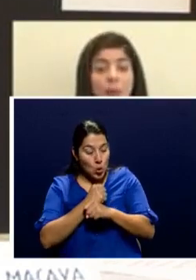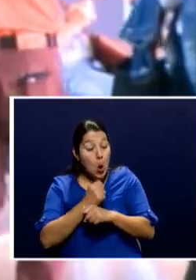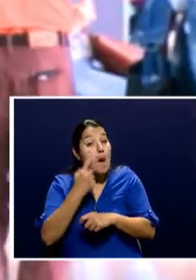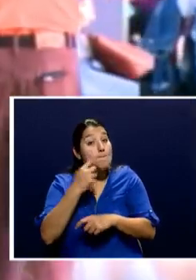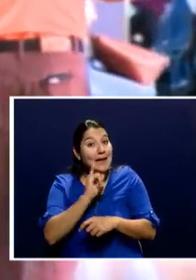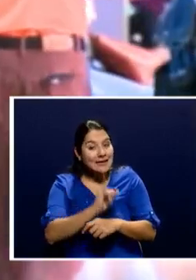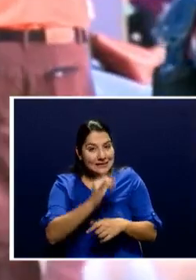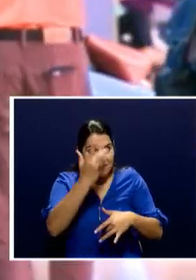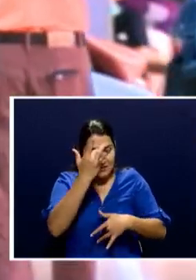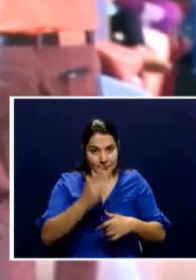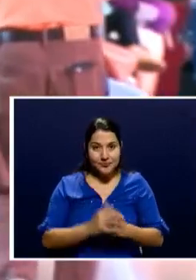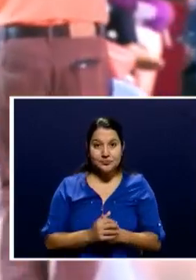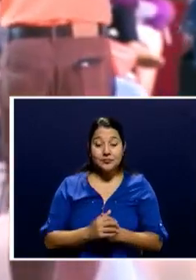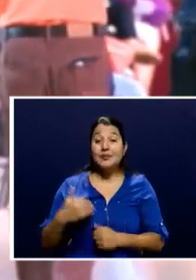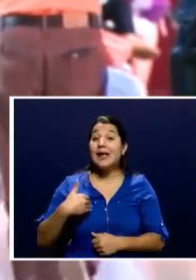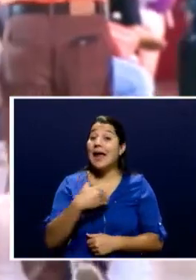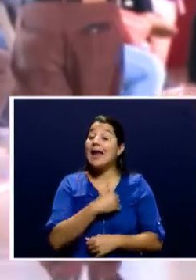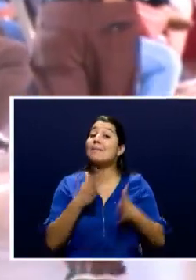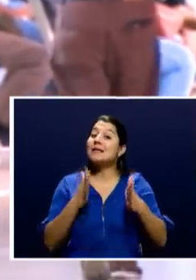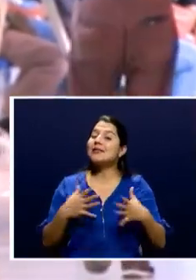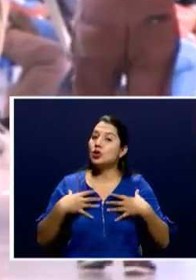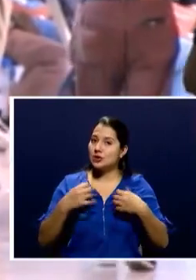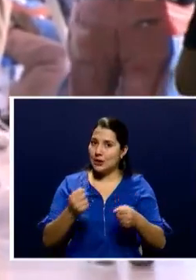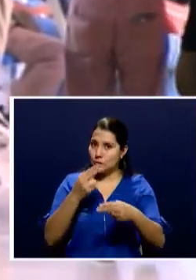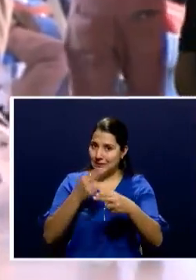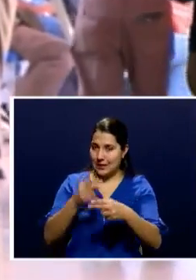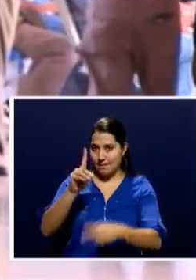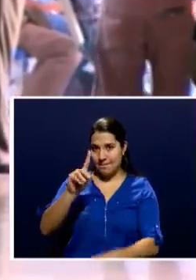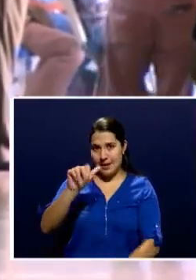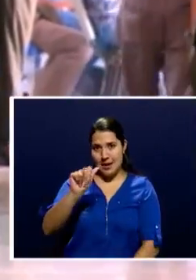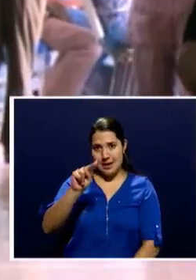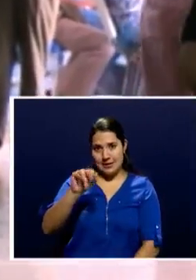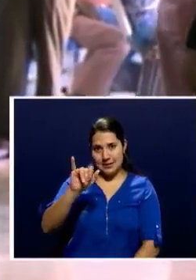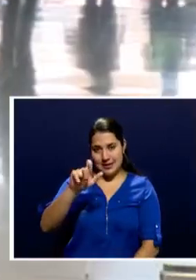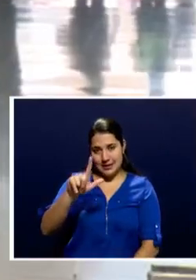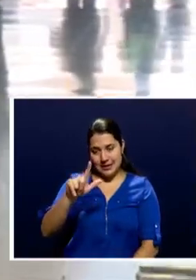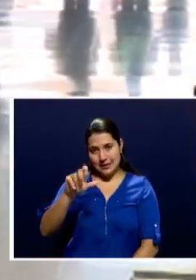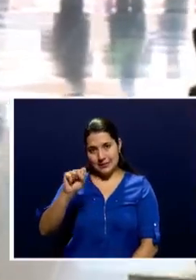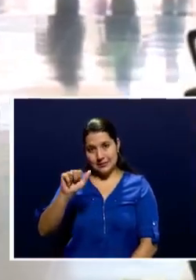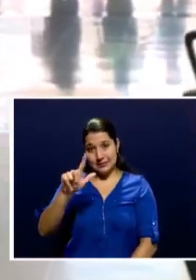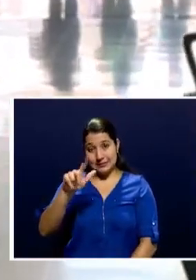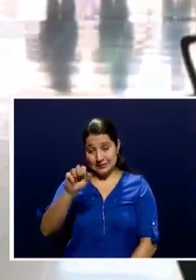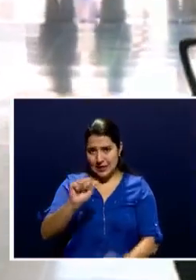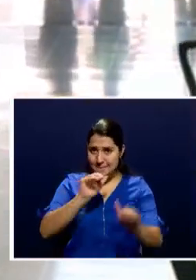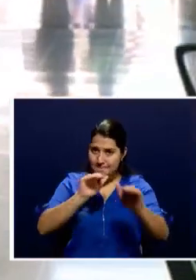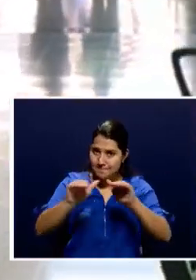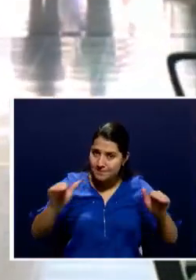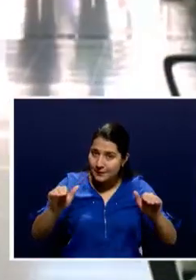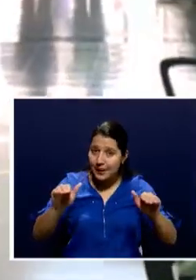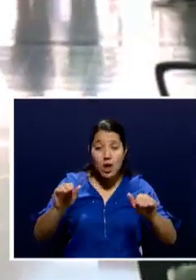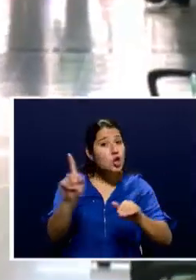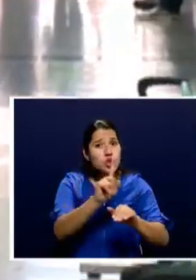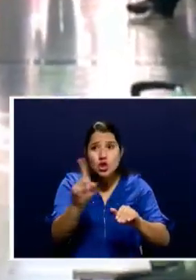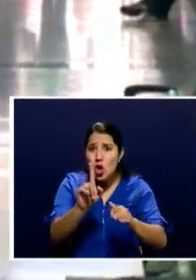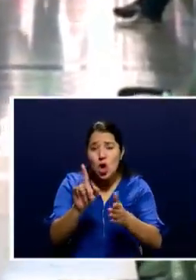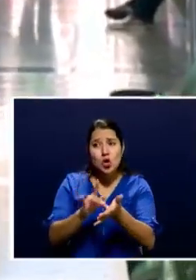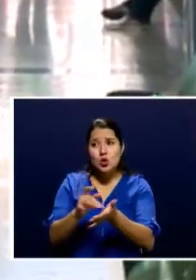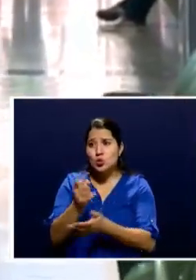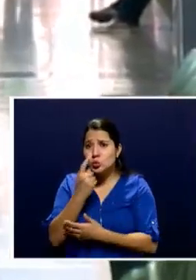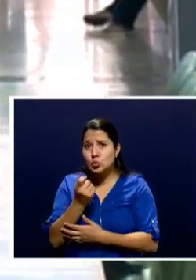indicación. El ministro de Salud, Daniel Salas, hizo un llamado de atención para que las personas no se automediquen y que no compren